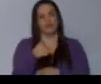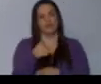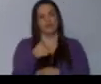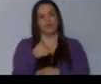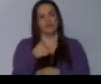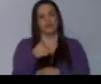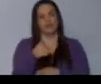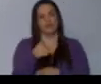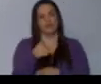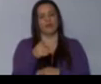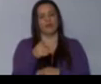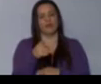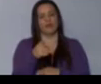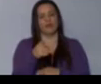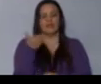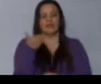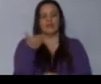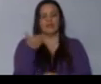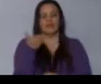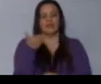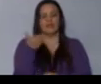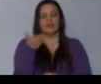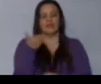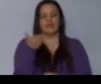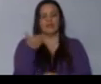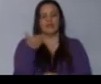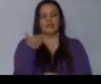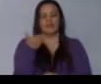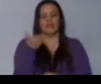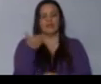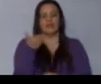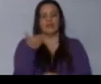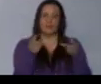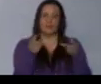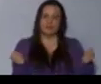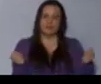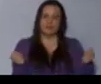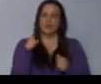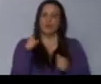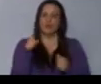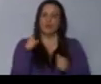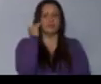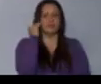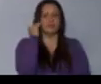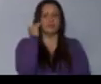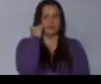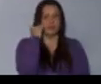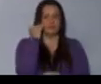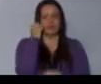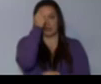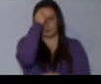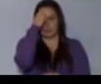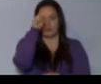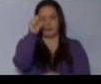Comisión de Nombramientos, que hayamos podido generar esa resolución que usted sabiamente así